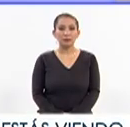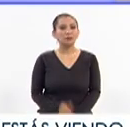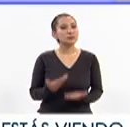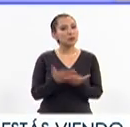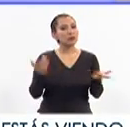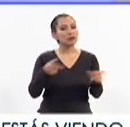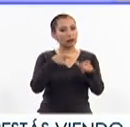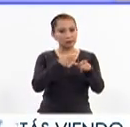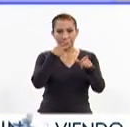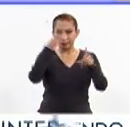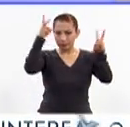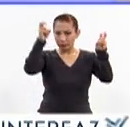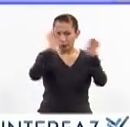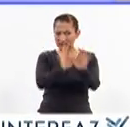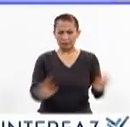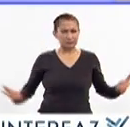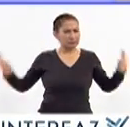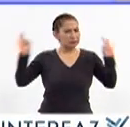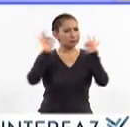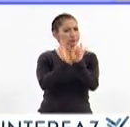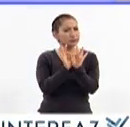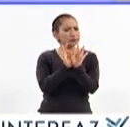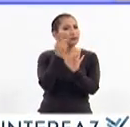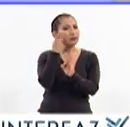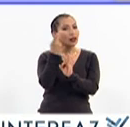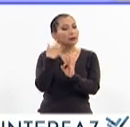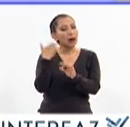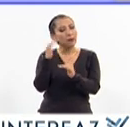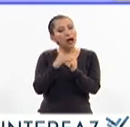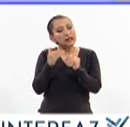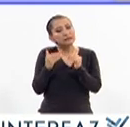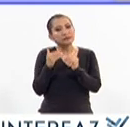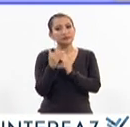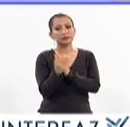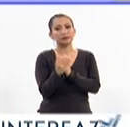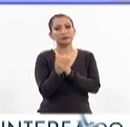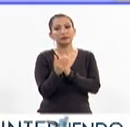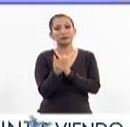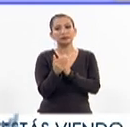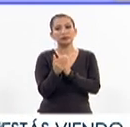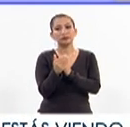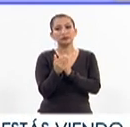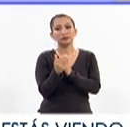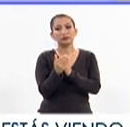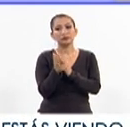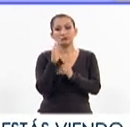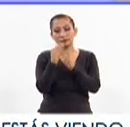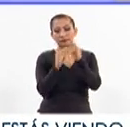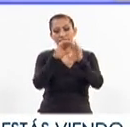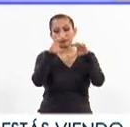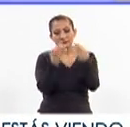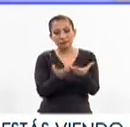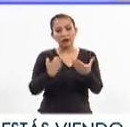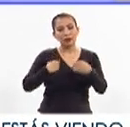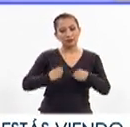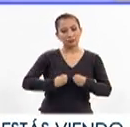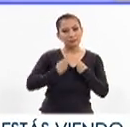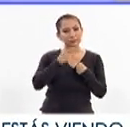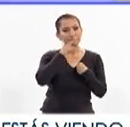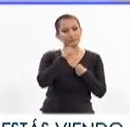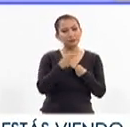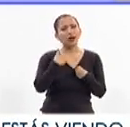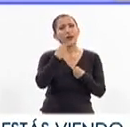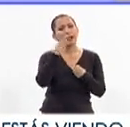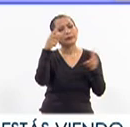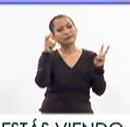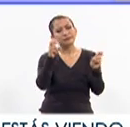Vamos a seguir platicando sobre este importantísimo tema para sacar adelante nuestro planeta, nuestra forma de vida. Vamos a